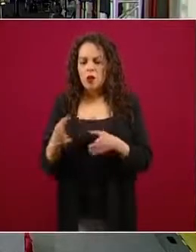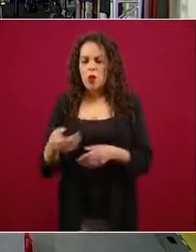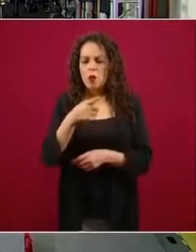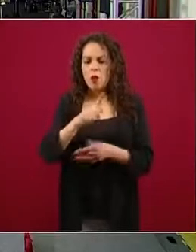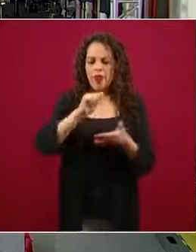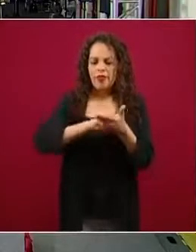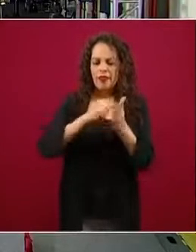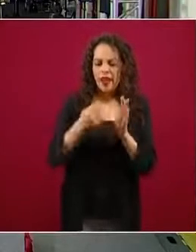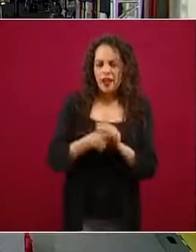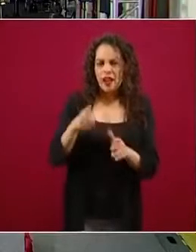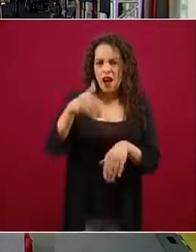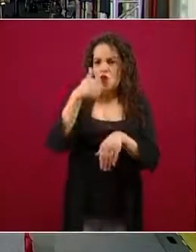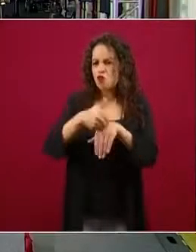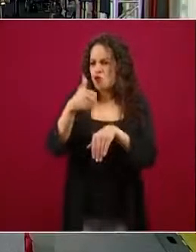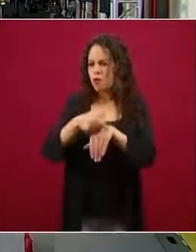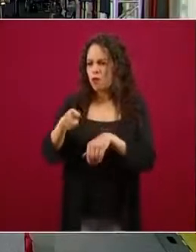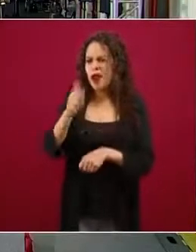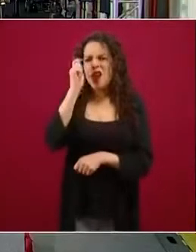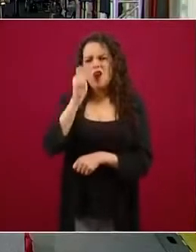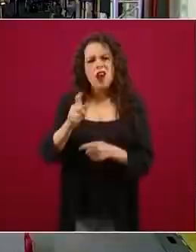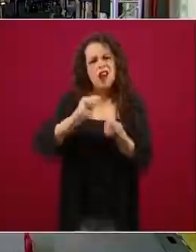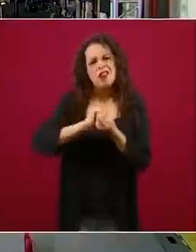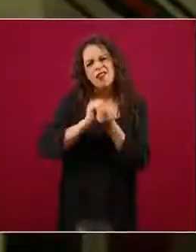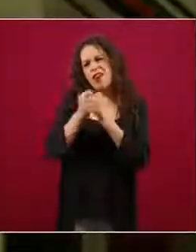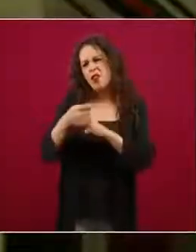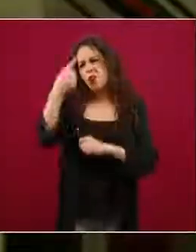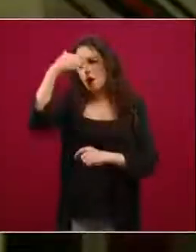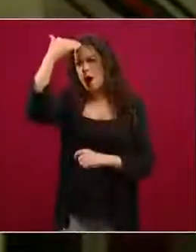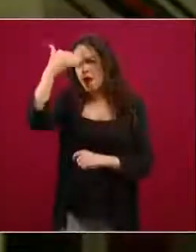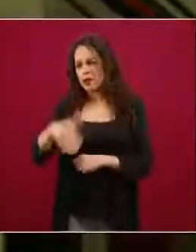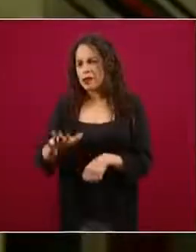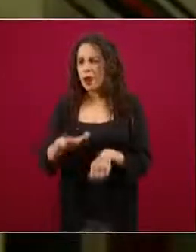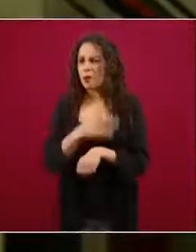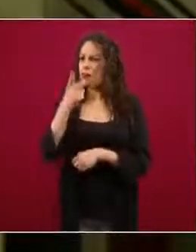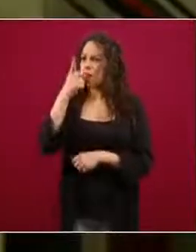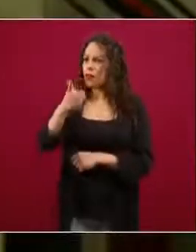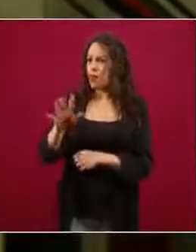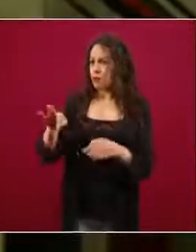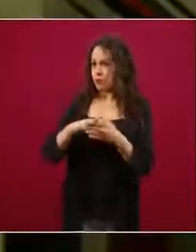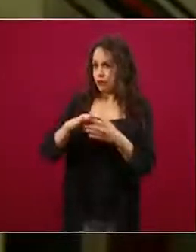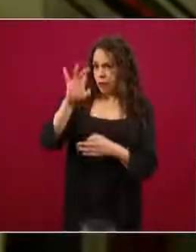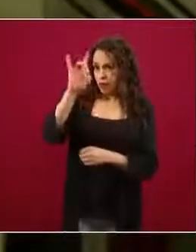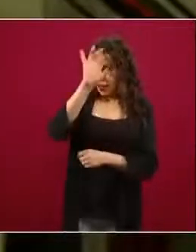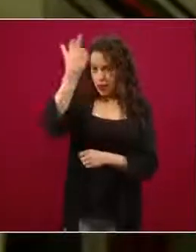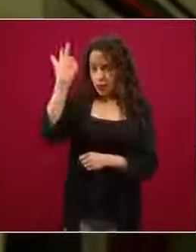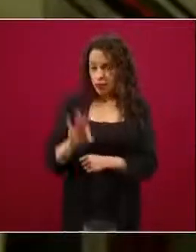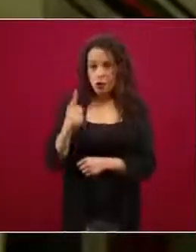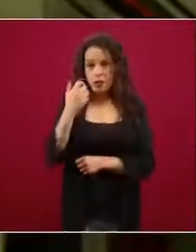de esta cifra, de esta reducción de incluso alrededor de 30%, o sea, que lo cual es